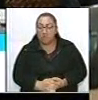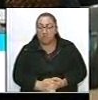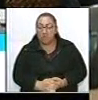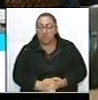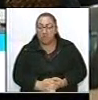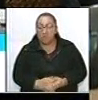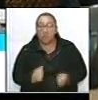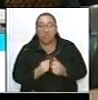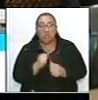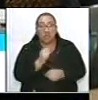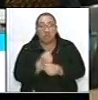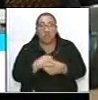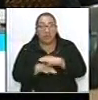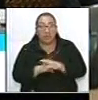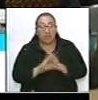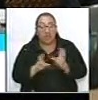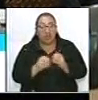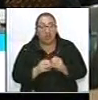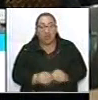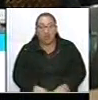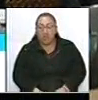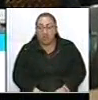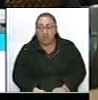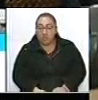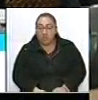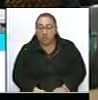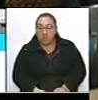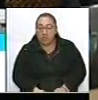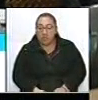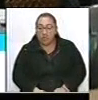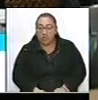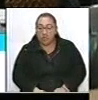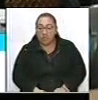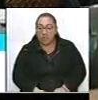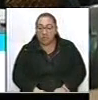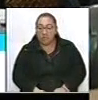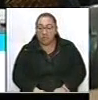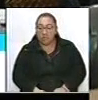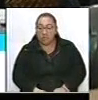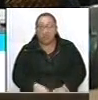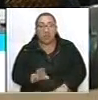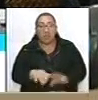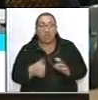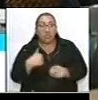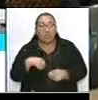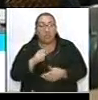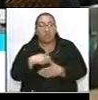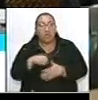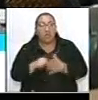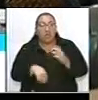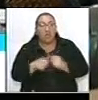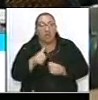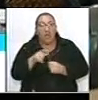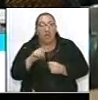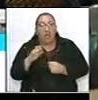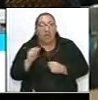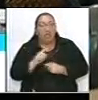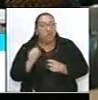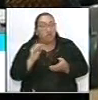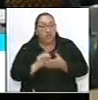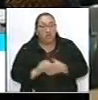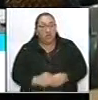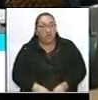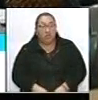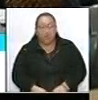adendas. Entonces, mensualmente las municipalidades firman adendas, y si tú no te llevas bien con